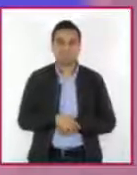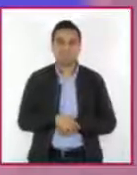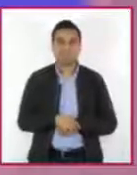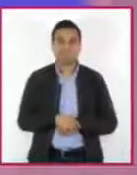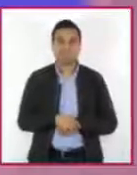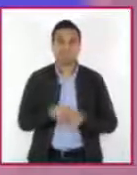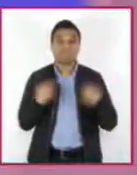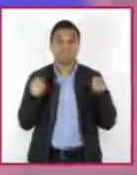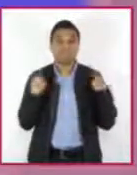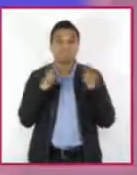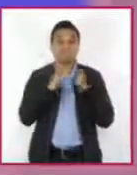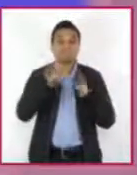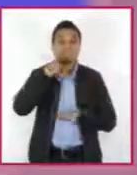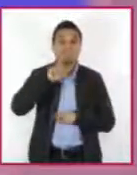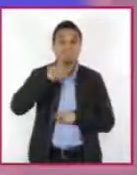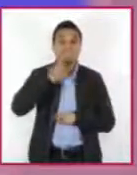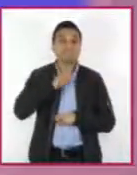de robar.